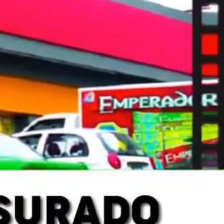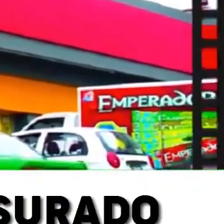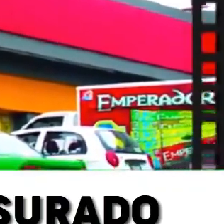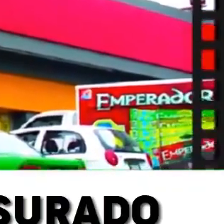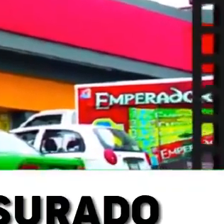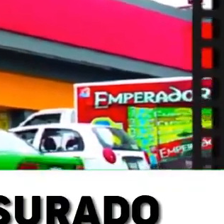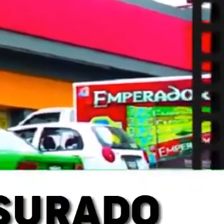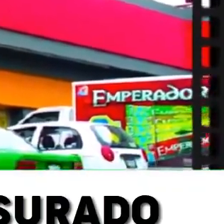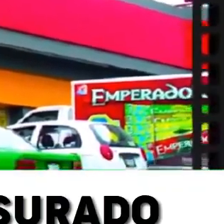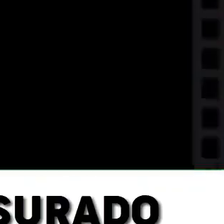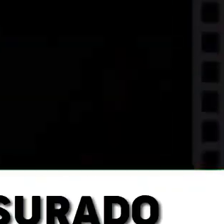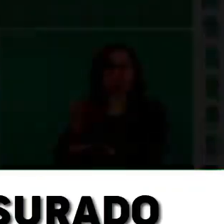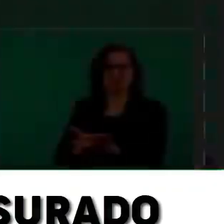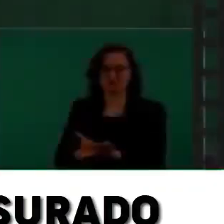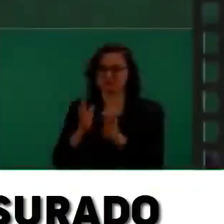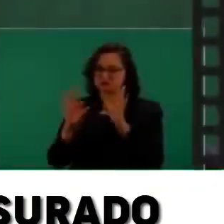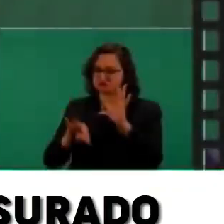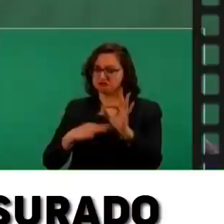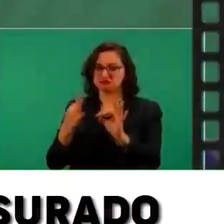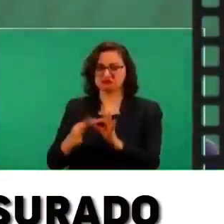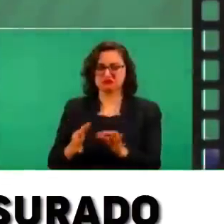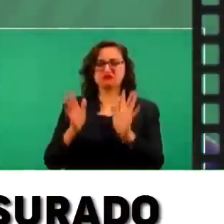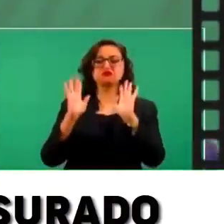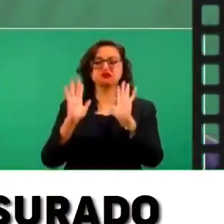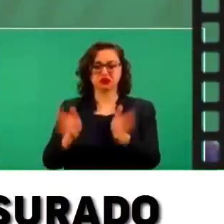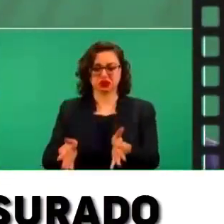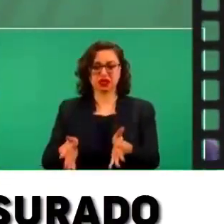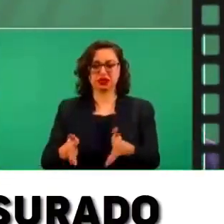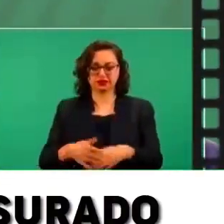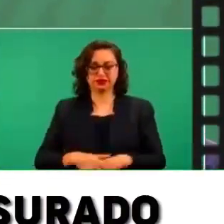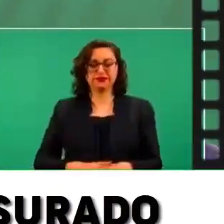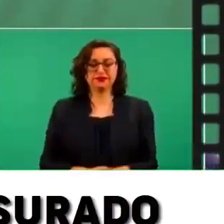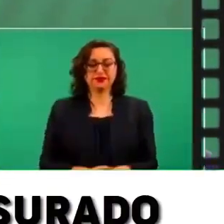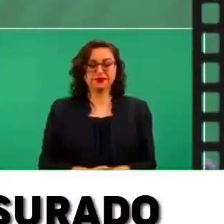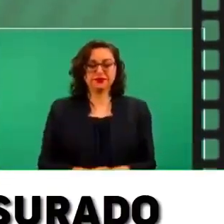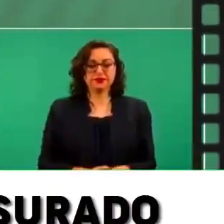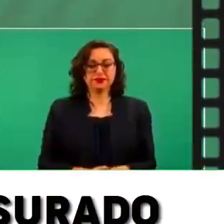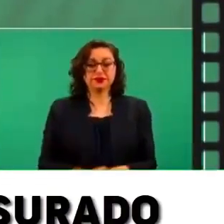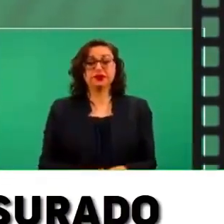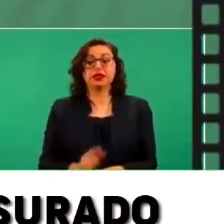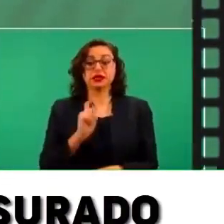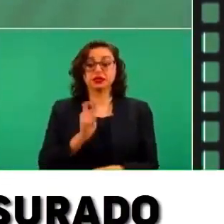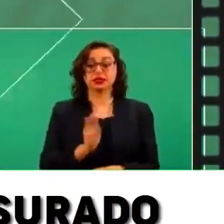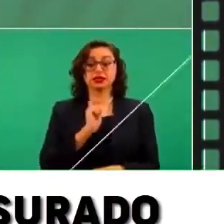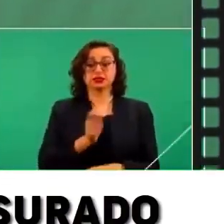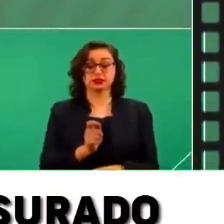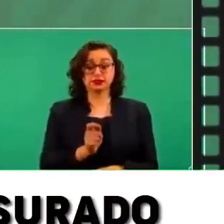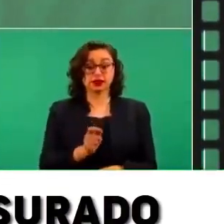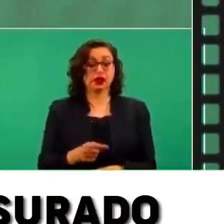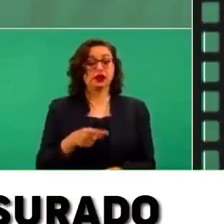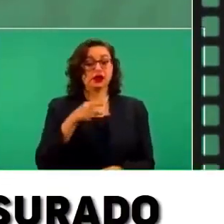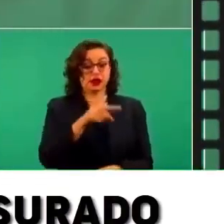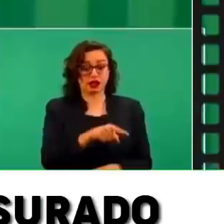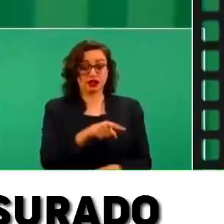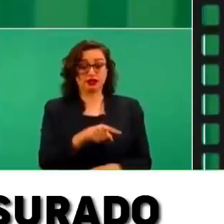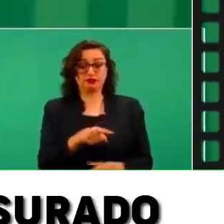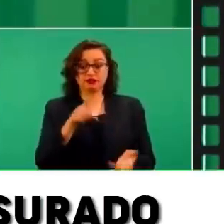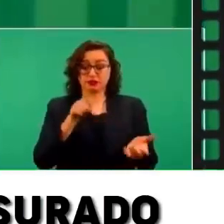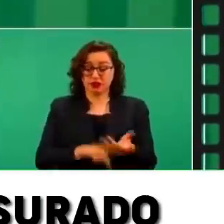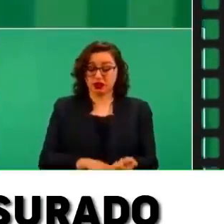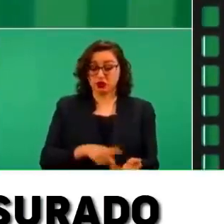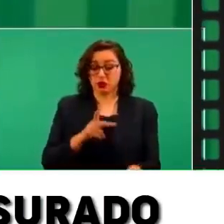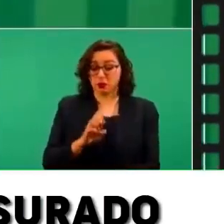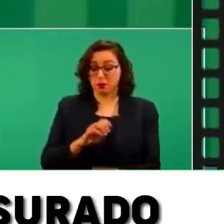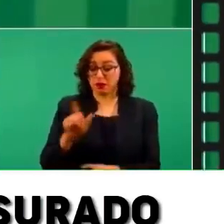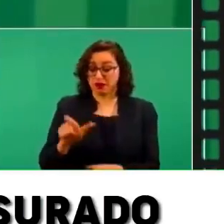pagar sus impuestos y muchísimo menos quieren pagar sus servicios. Una vez dicho esto, toda la información solo aquí en Alerta